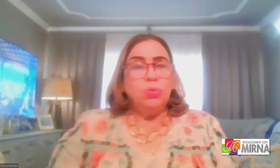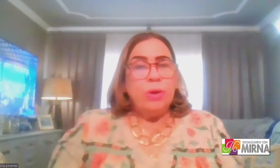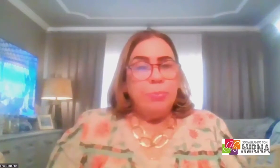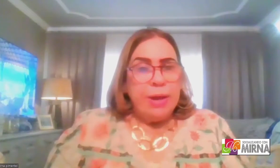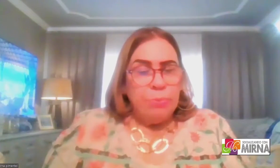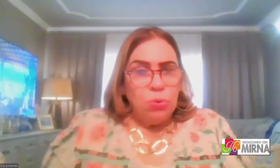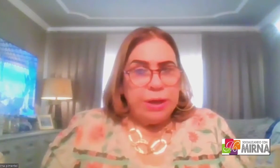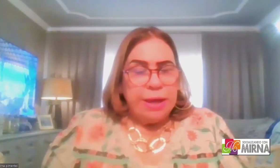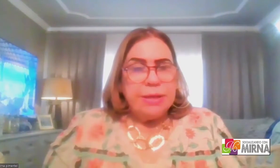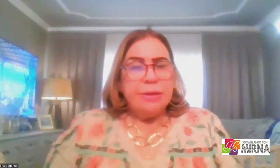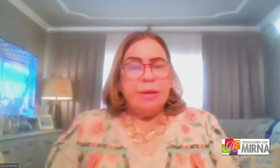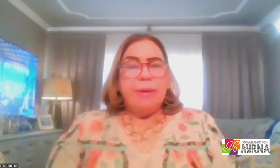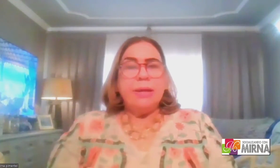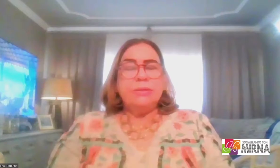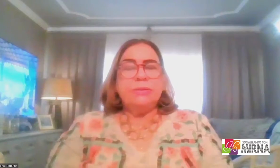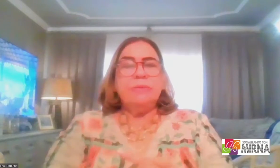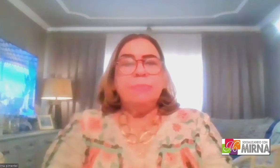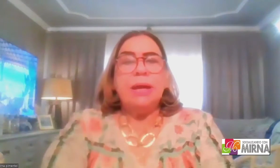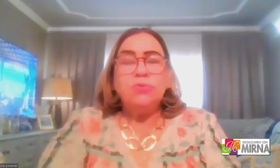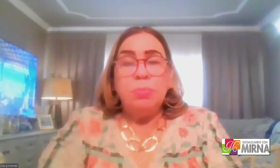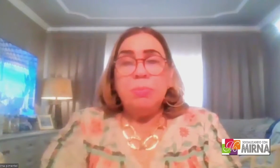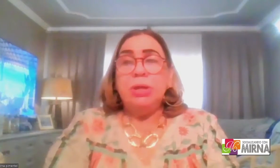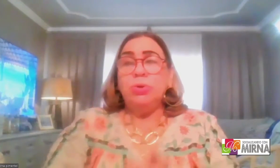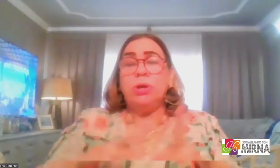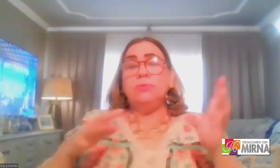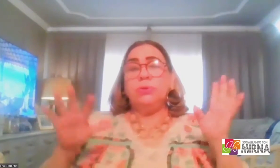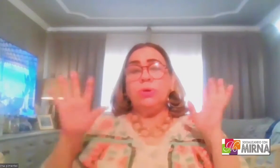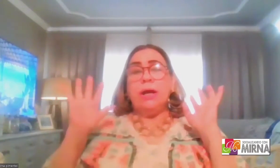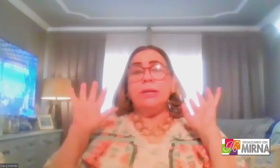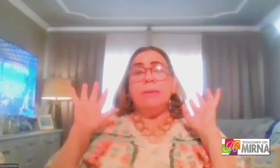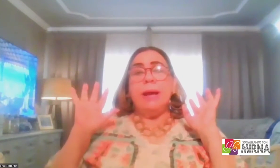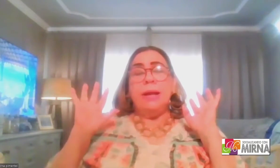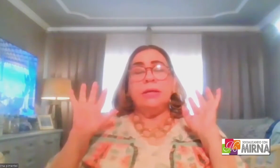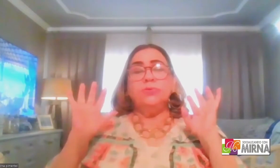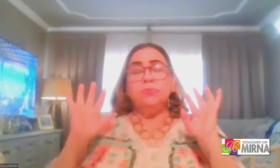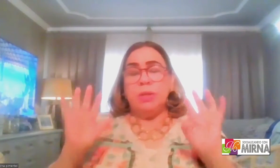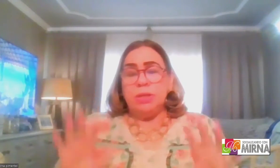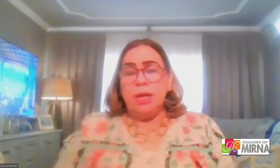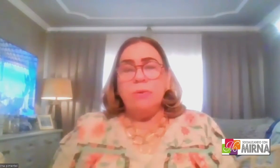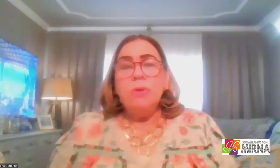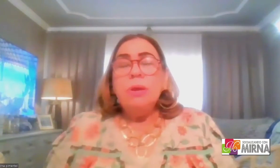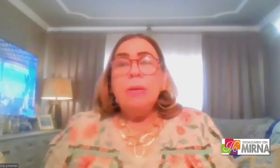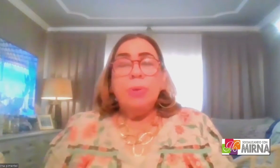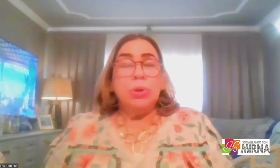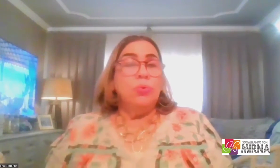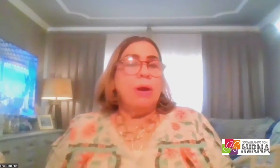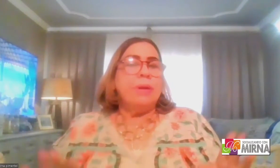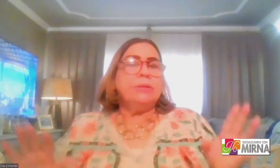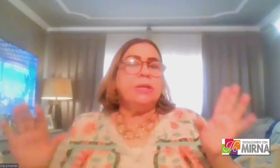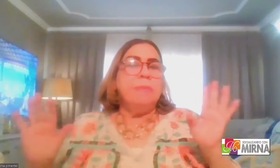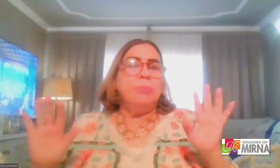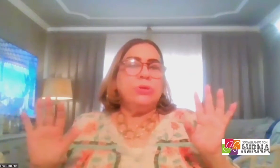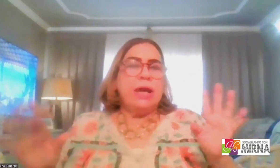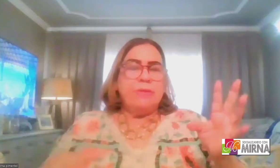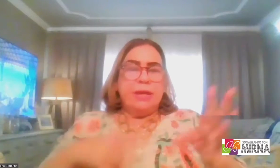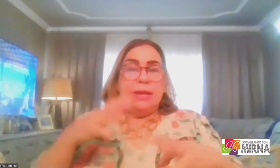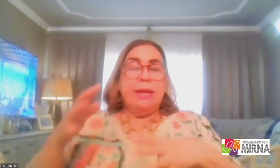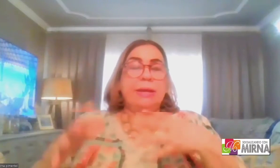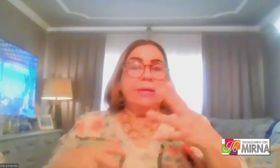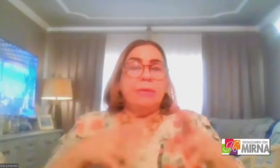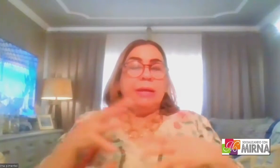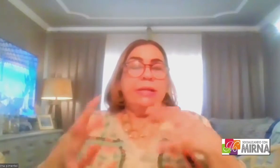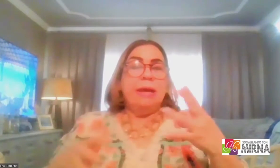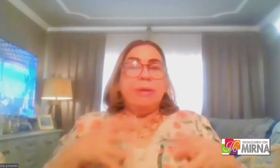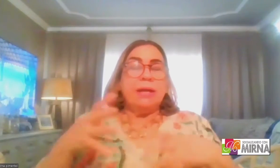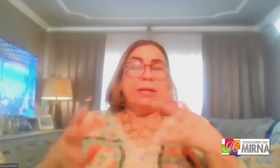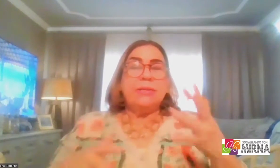ministra de Cultura, pues habló que hay carnaval el 6 de marzo. Me imagino que los otros carnavales que suspendieron. Pero no habrá tiempo ya